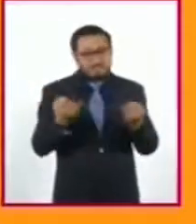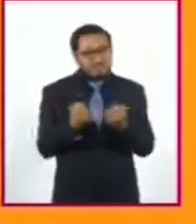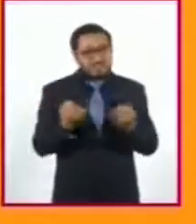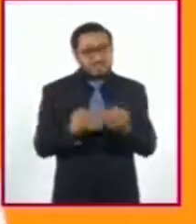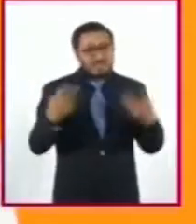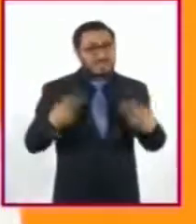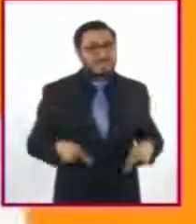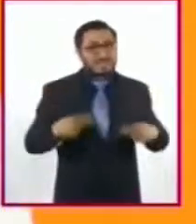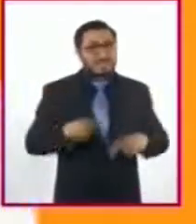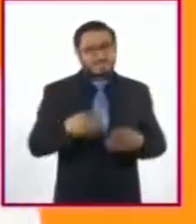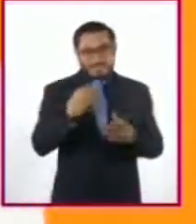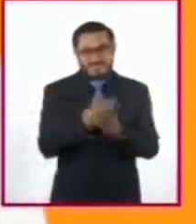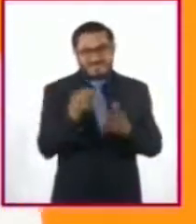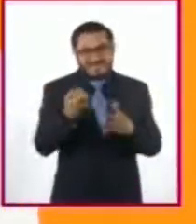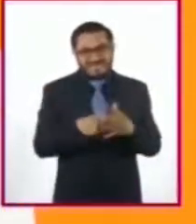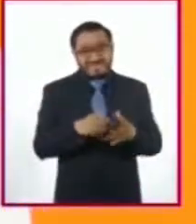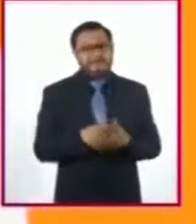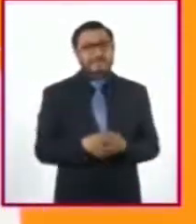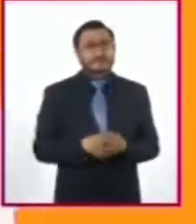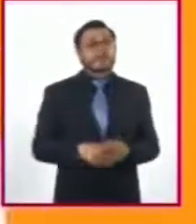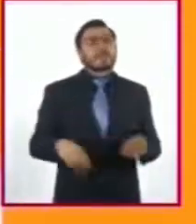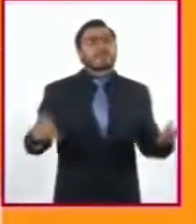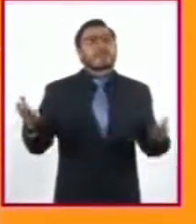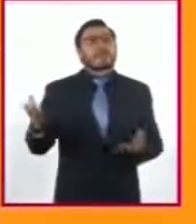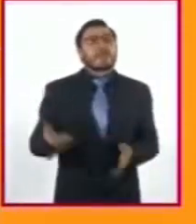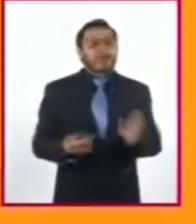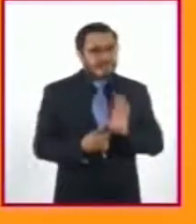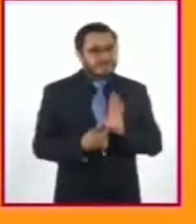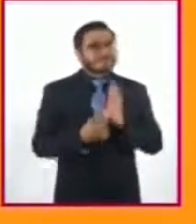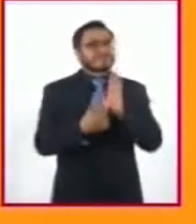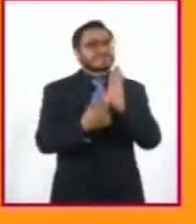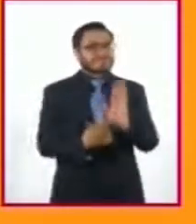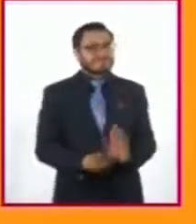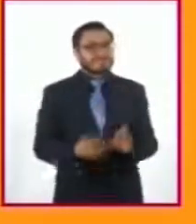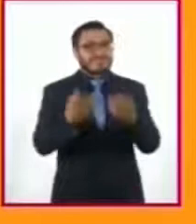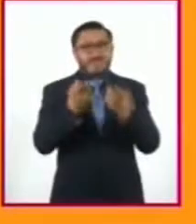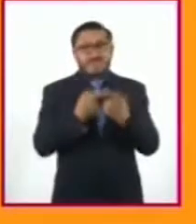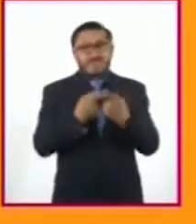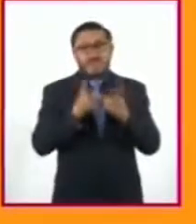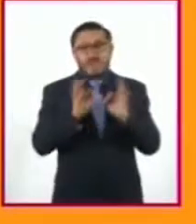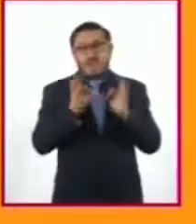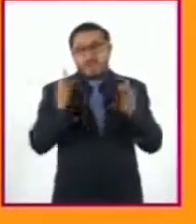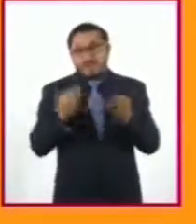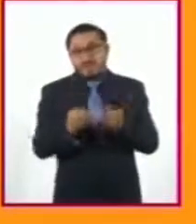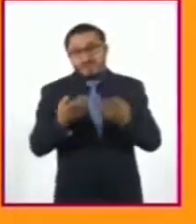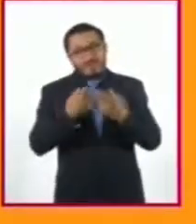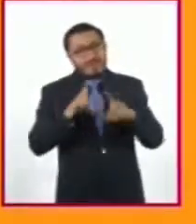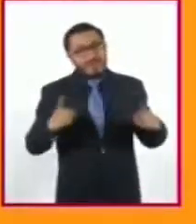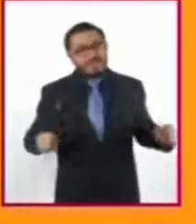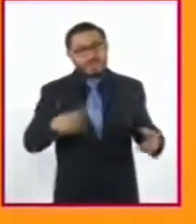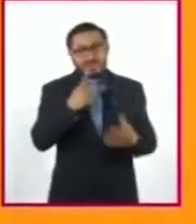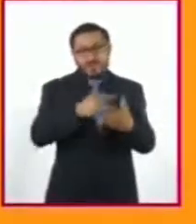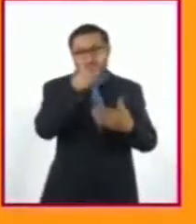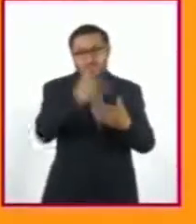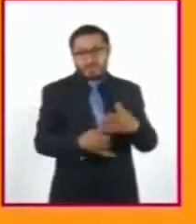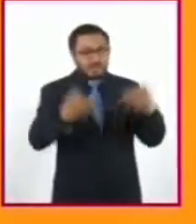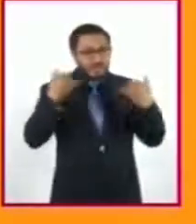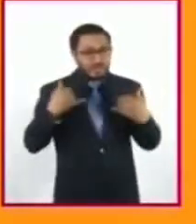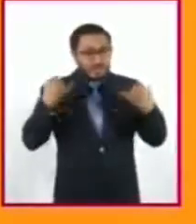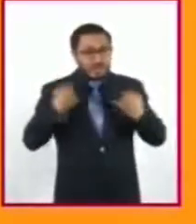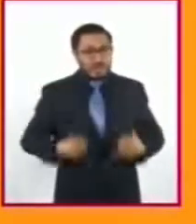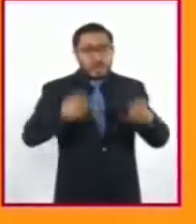la sesión, nos enseña que el diseño y construcción de un proyecto personal